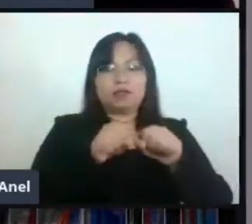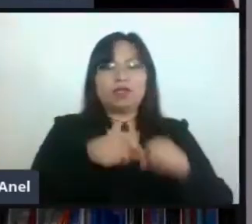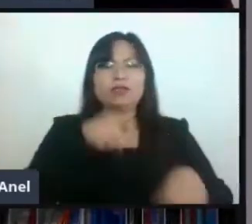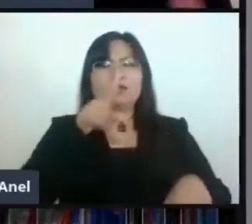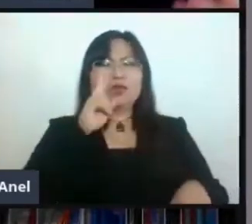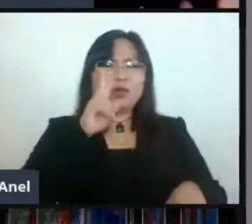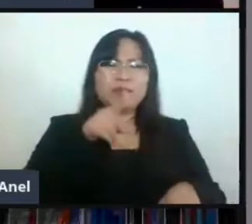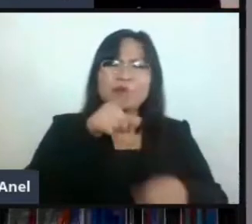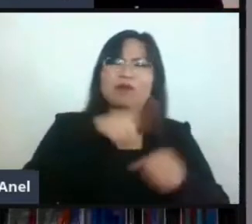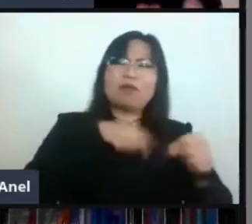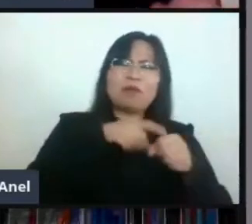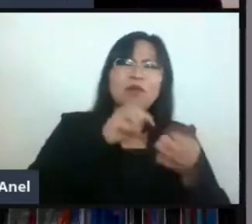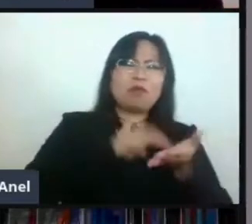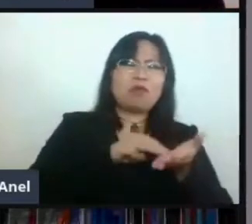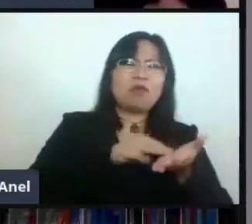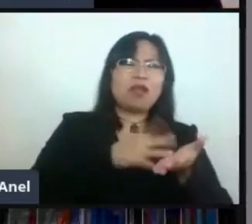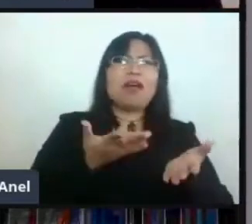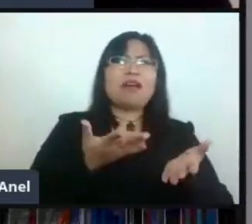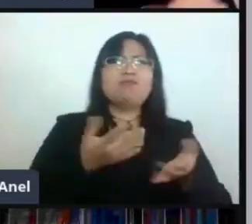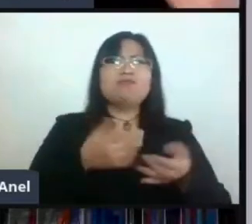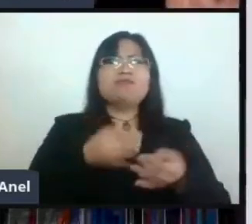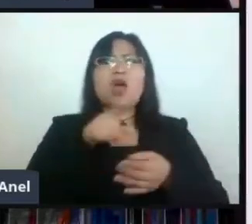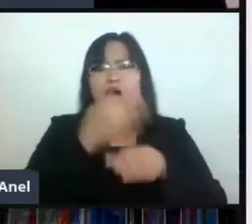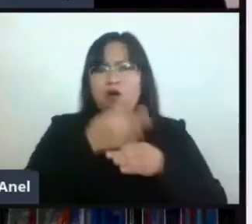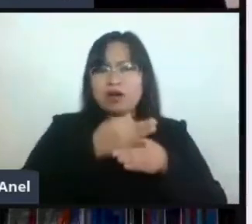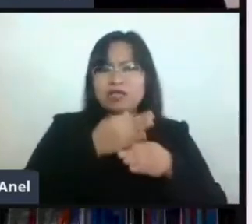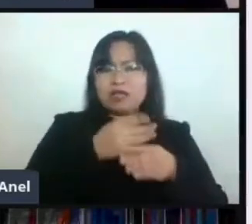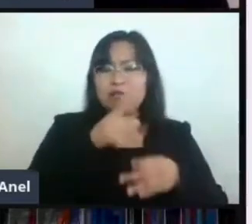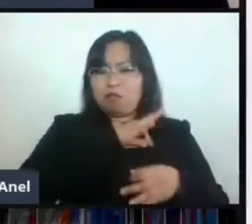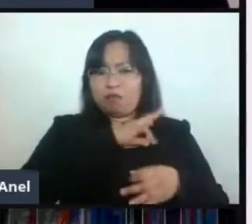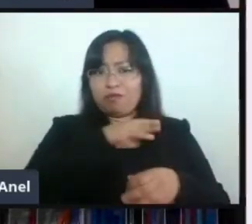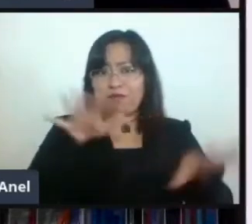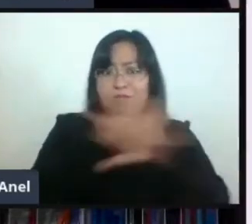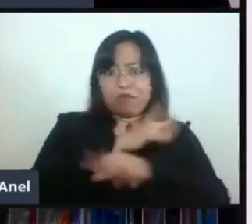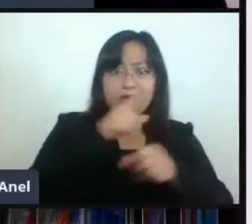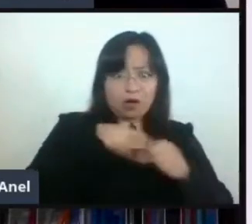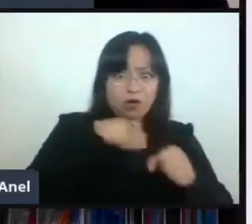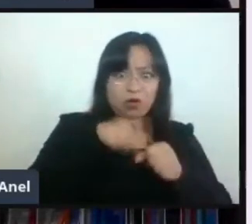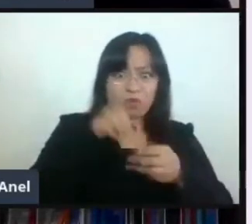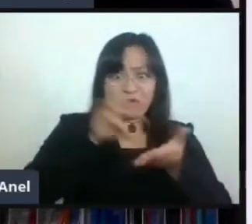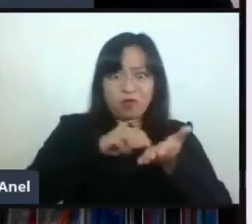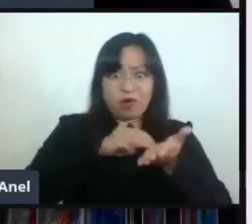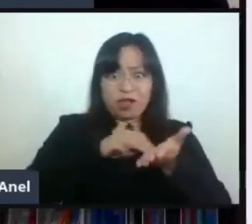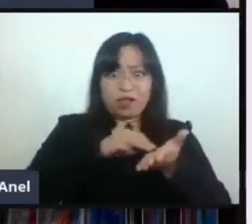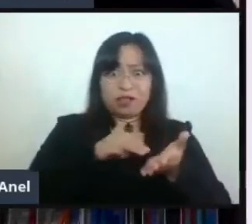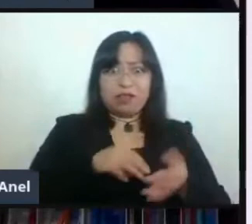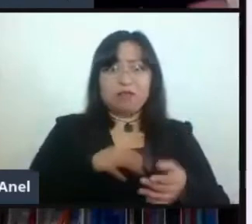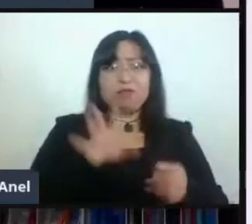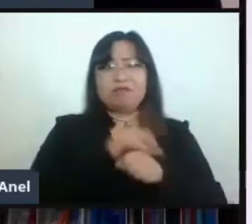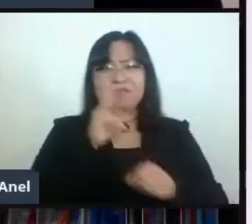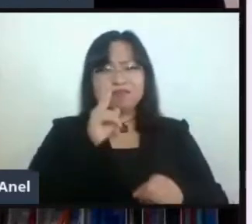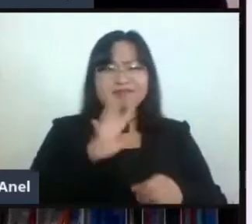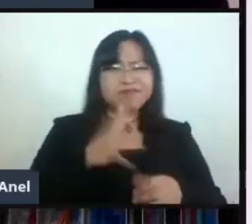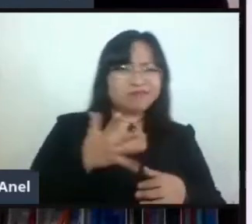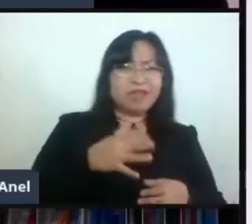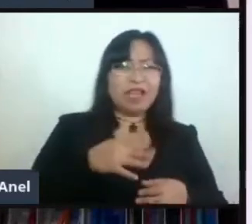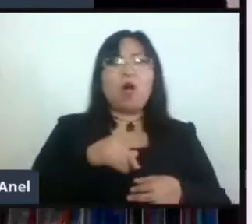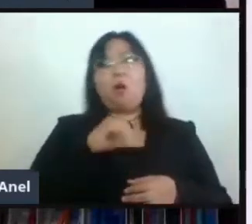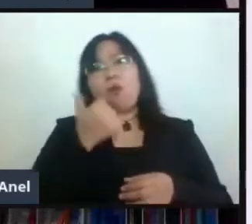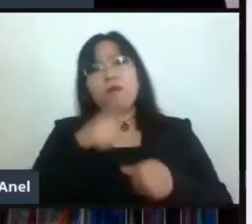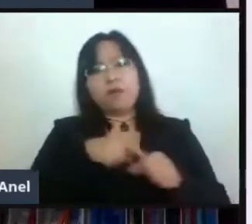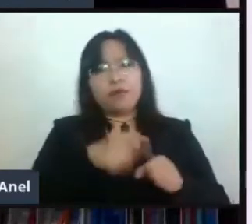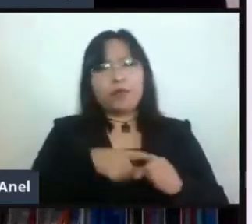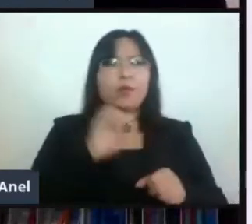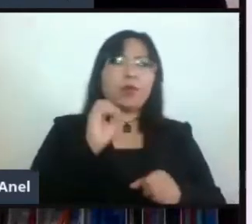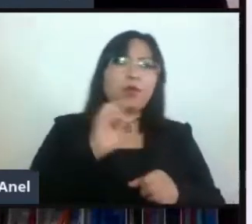sé. ¿Hay forma también de cambiar la personalización del formulario, que a lo mejor se vea con otro color o